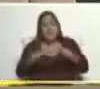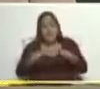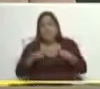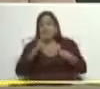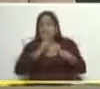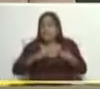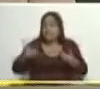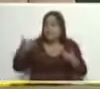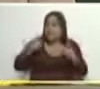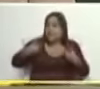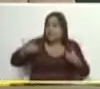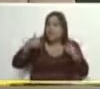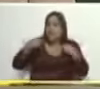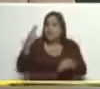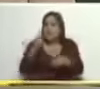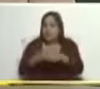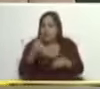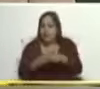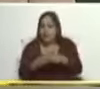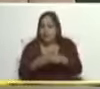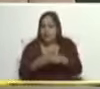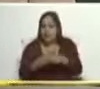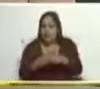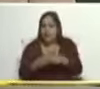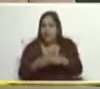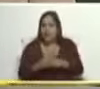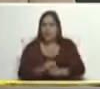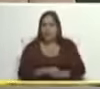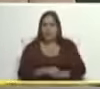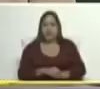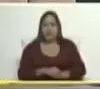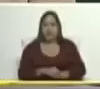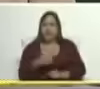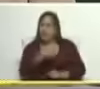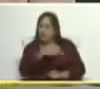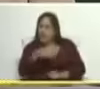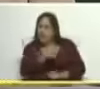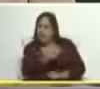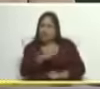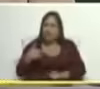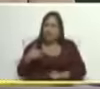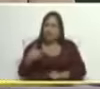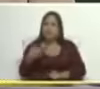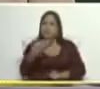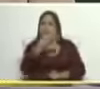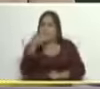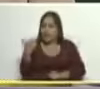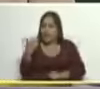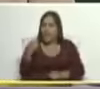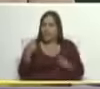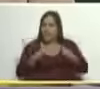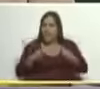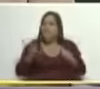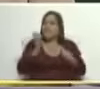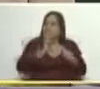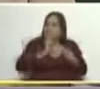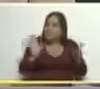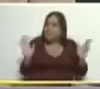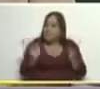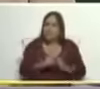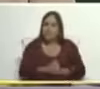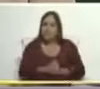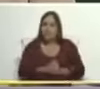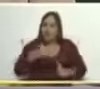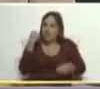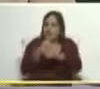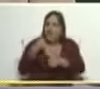muy peligrosa. Y es, nosotros preferimos una vida difícil con